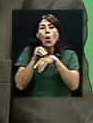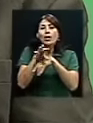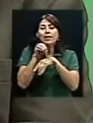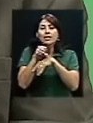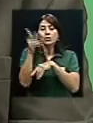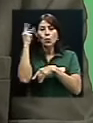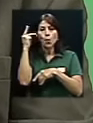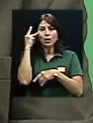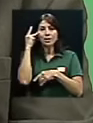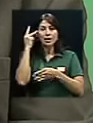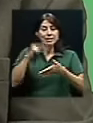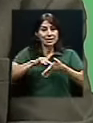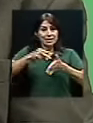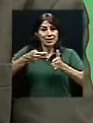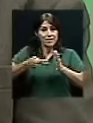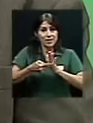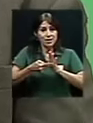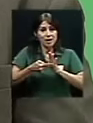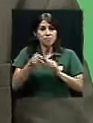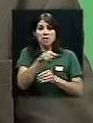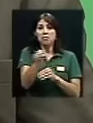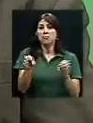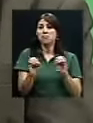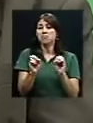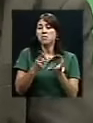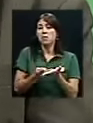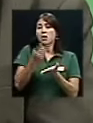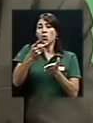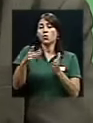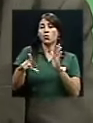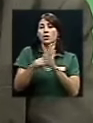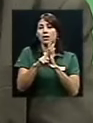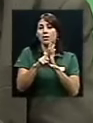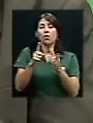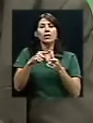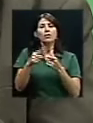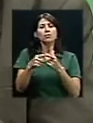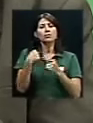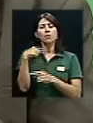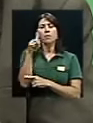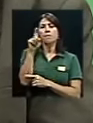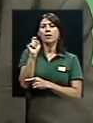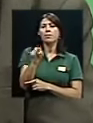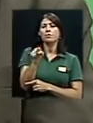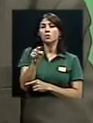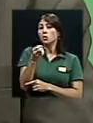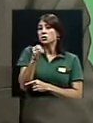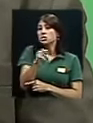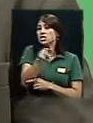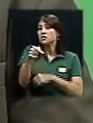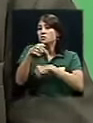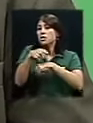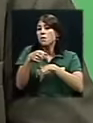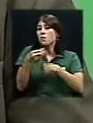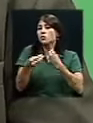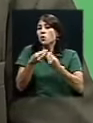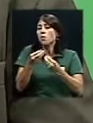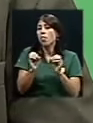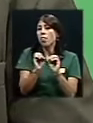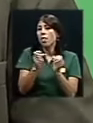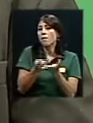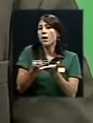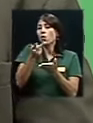es decir, enunciados sin ningún valor jurídico. Entonces la pregunta es, si son enunciados sin ningún valor jurídico, ¿por qué están en